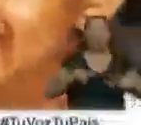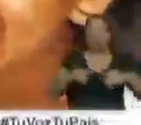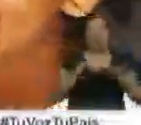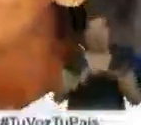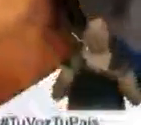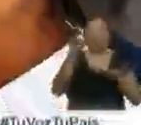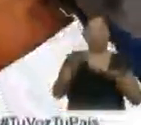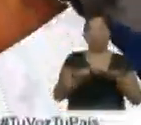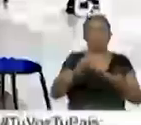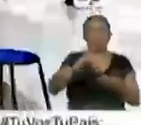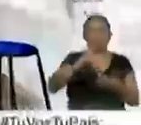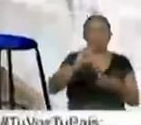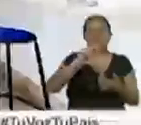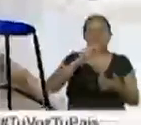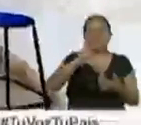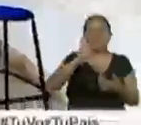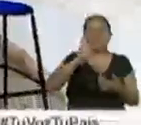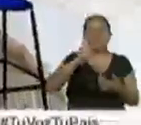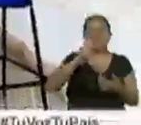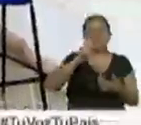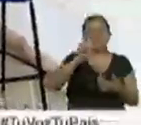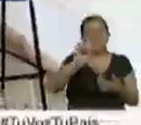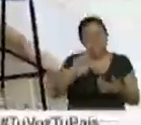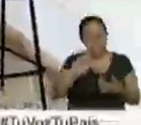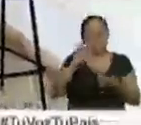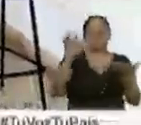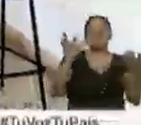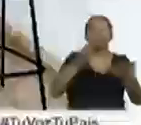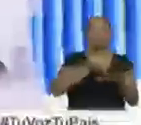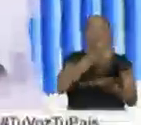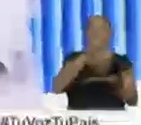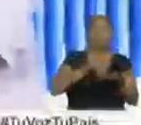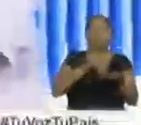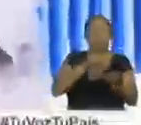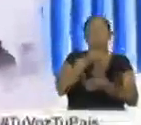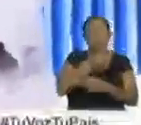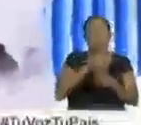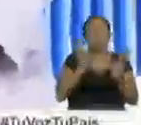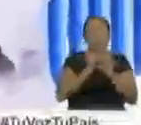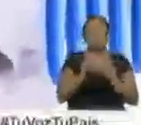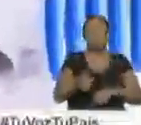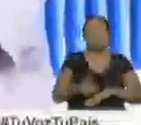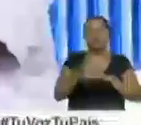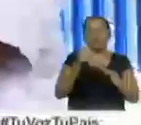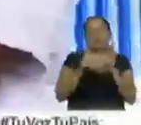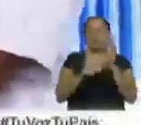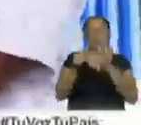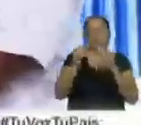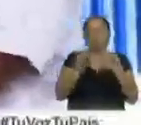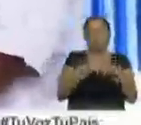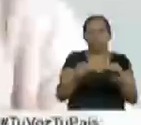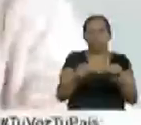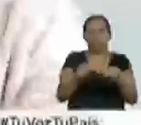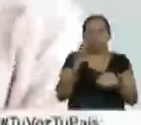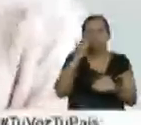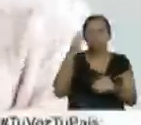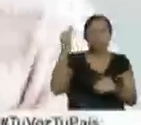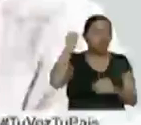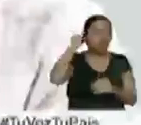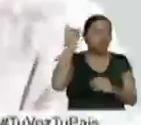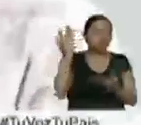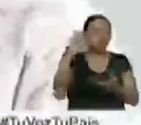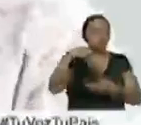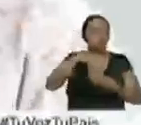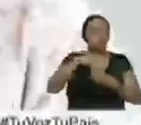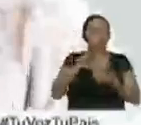parroquia Chanchagua de la provincia de Cotopaxi. El acto principal lo presidió el ministro de Educación, Freddy Peñafiel, desde la